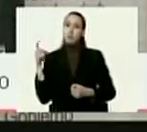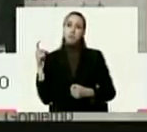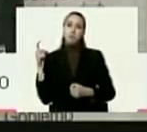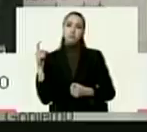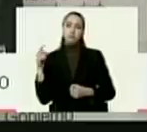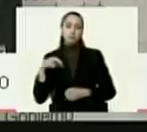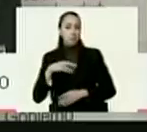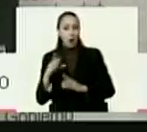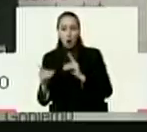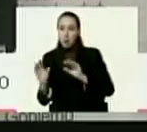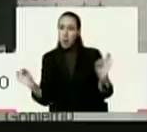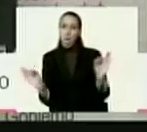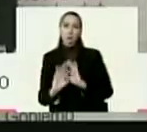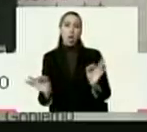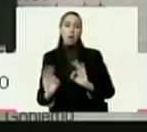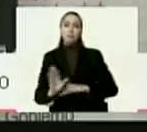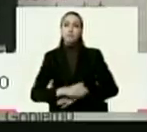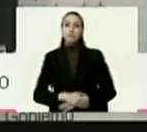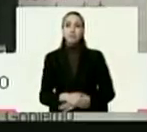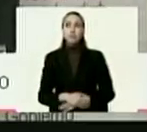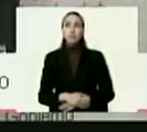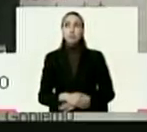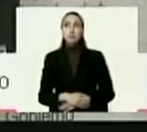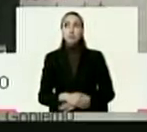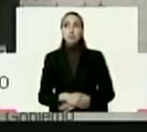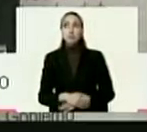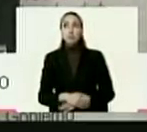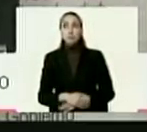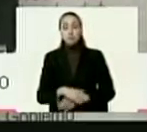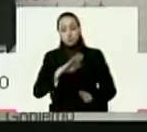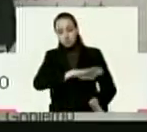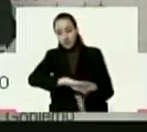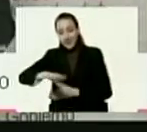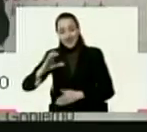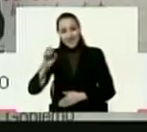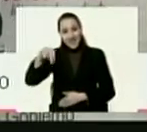que hablar en ese sentido. Sobre la ANC, está